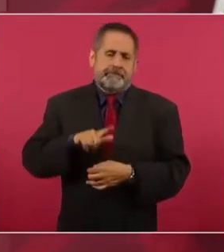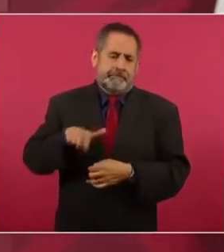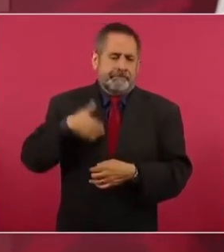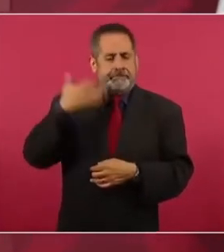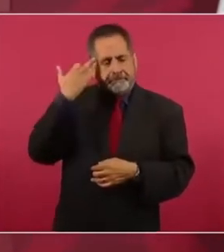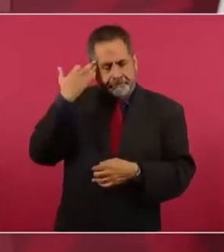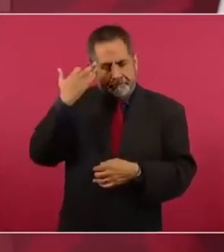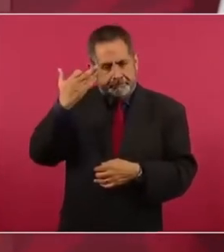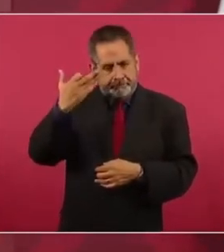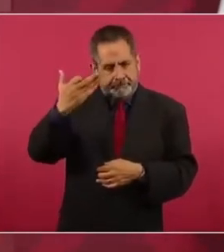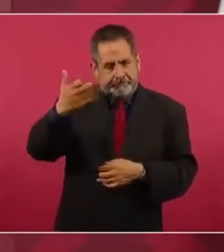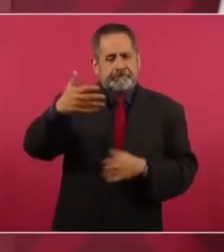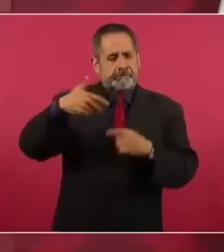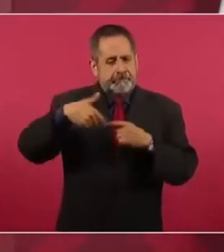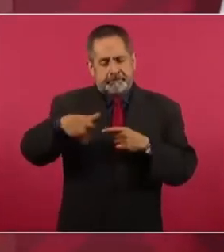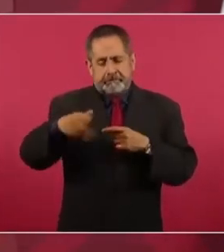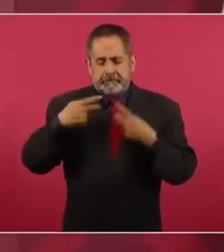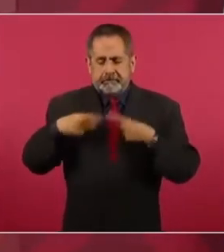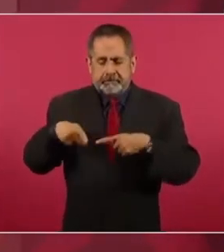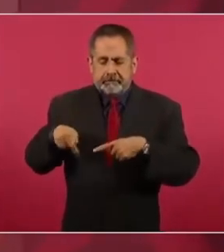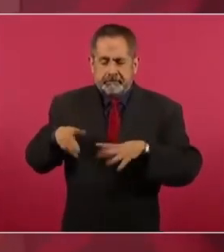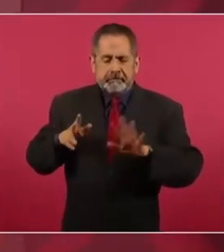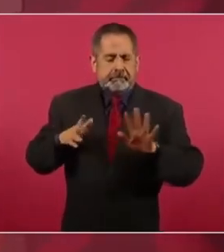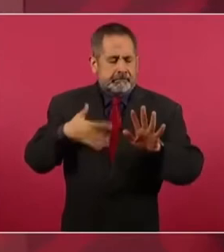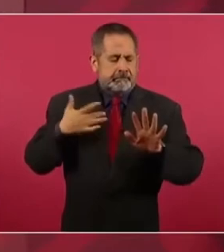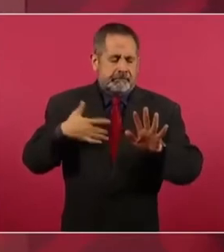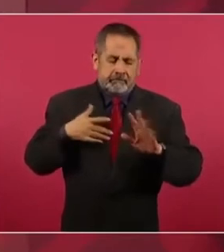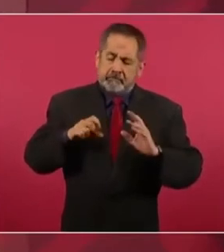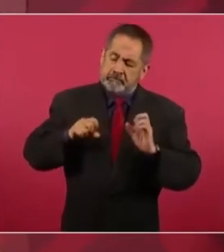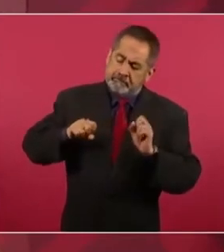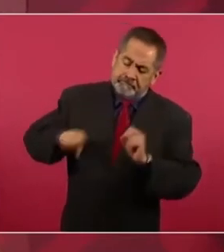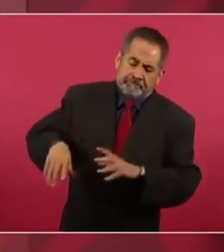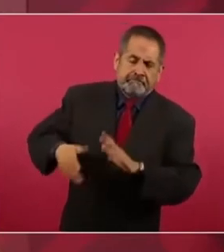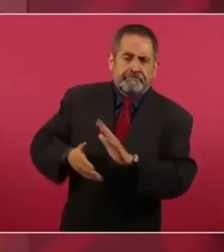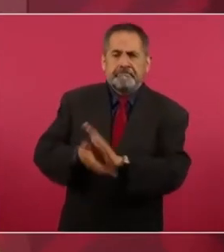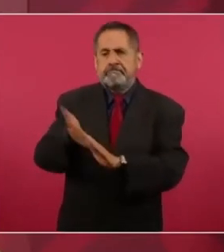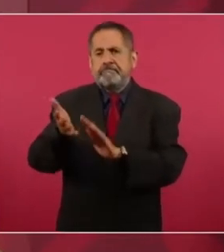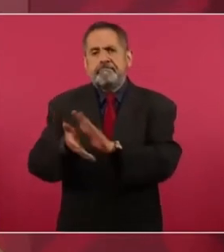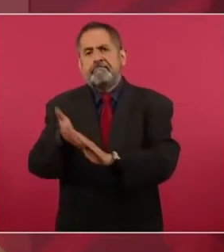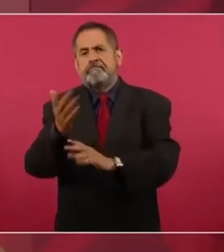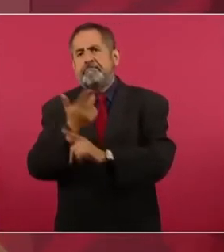para que la gente empezara a actuar